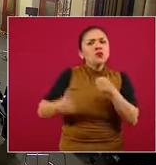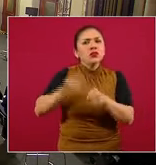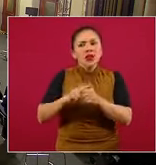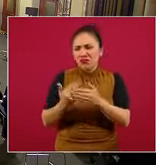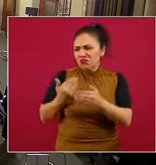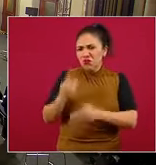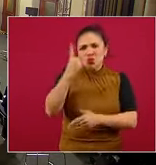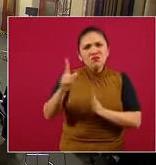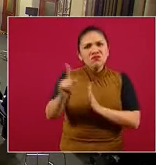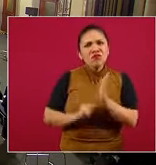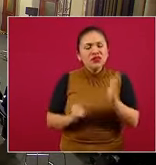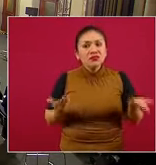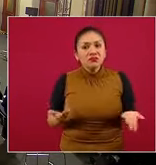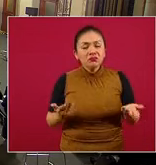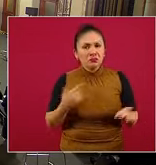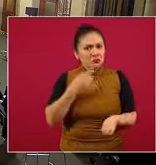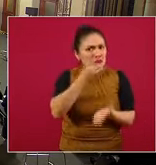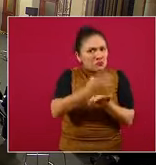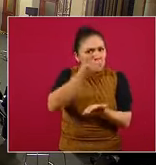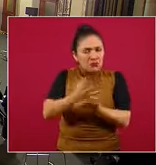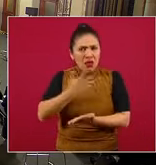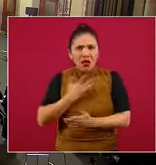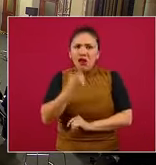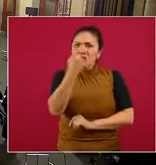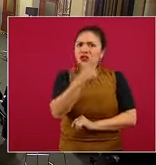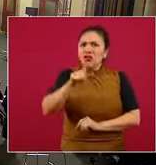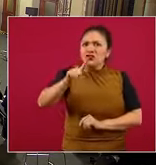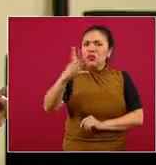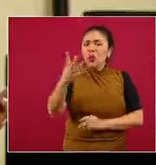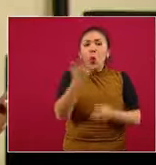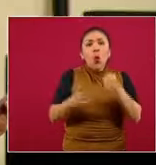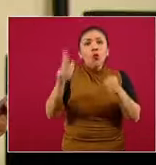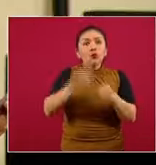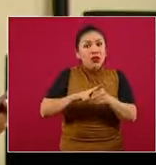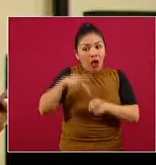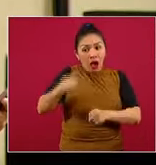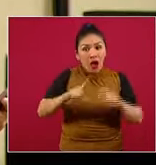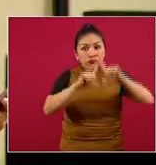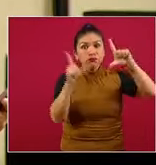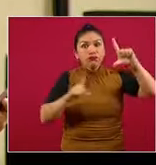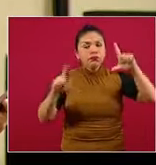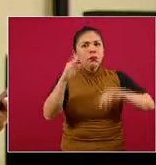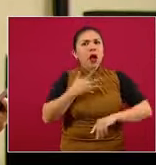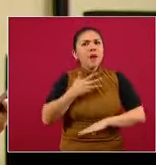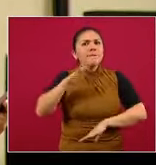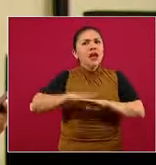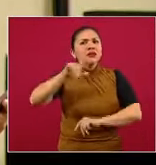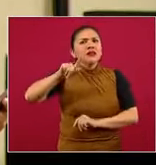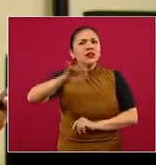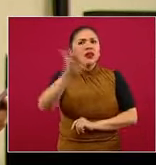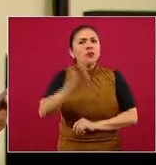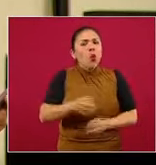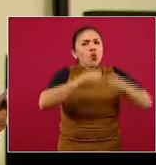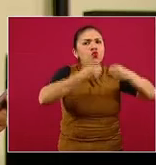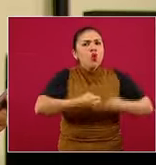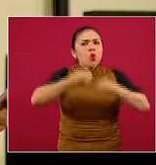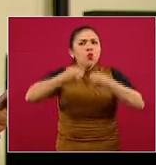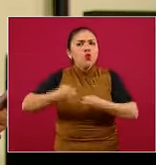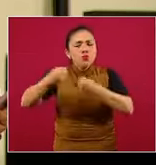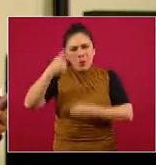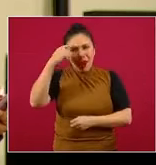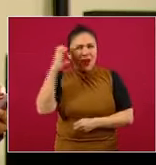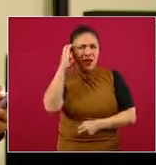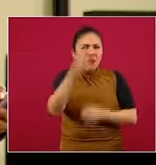último mes. Detectamos que hubo hasta 174 hospitales a nivel nacional con más del 70% de ocupación en